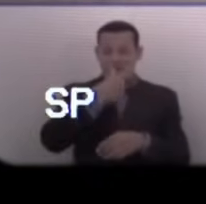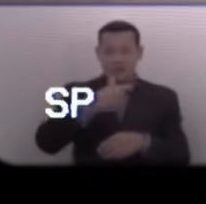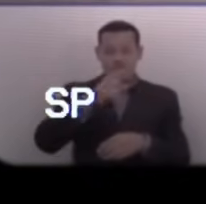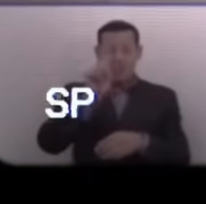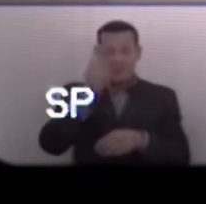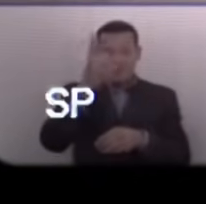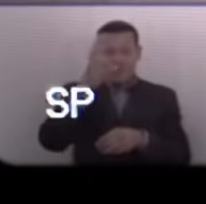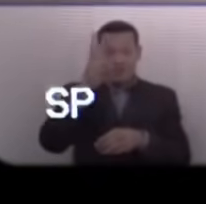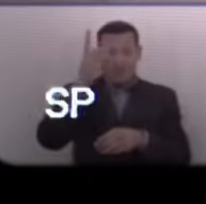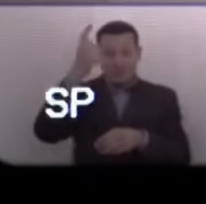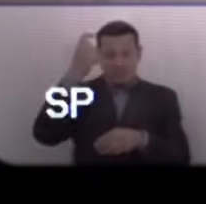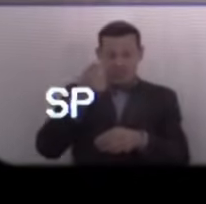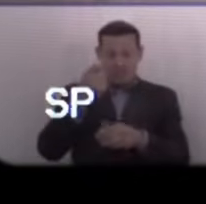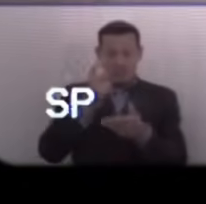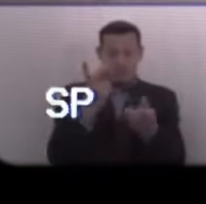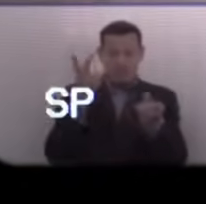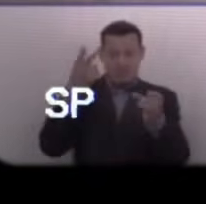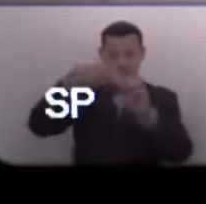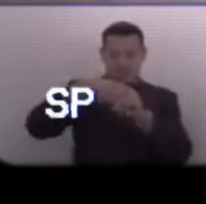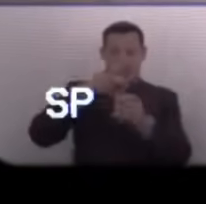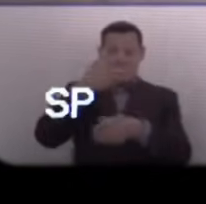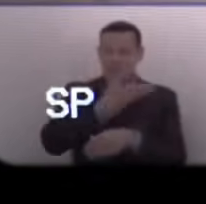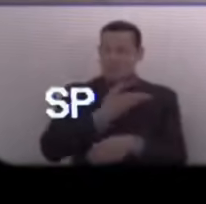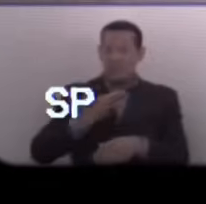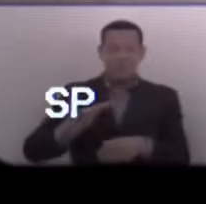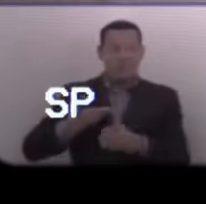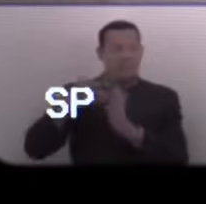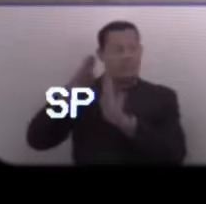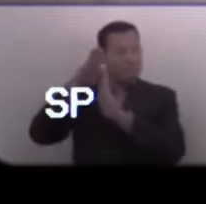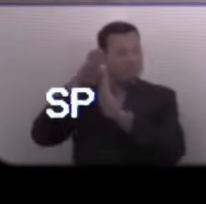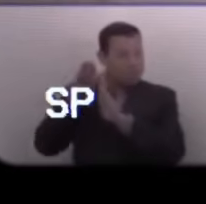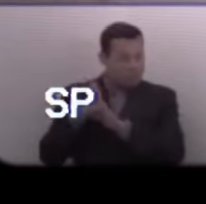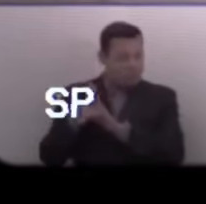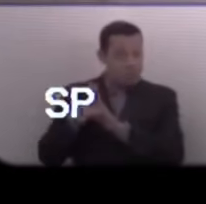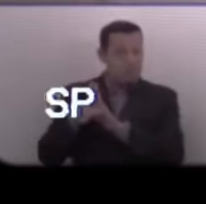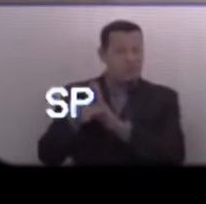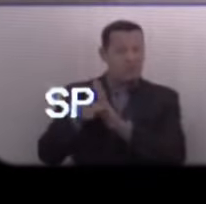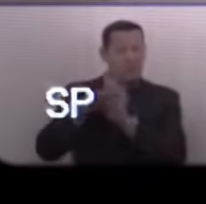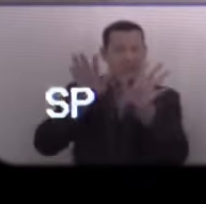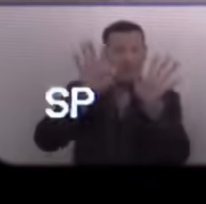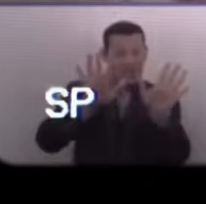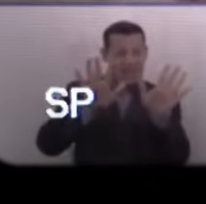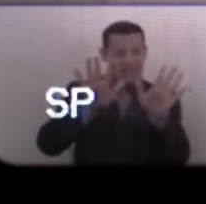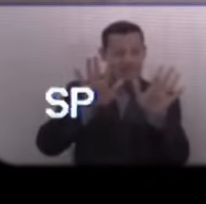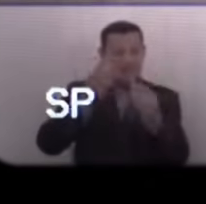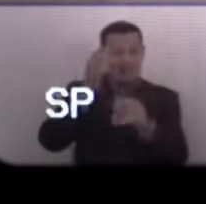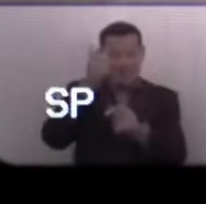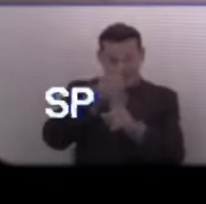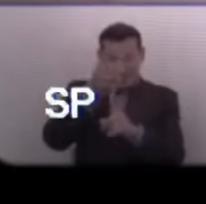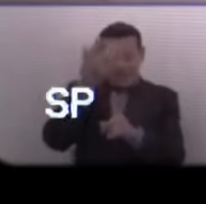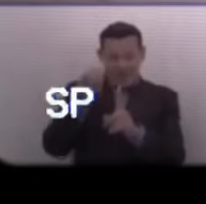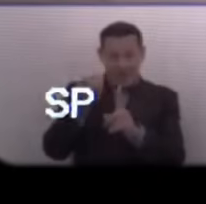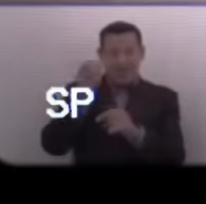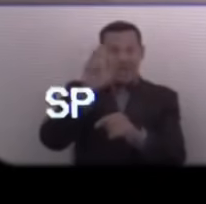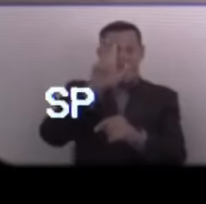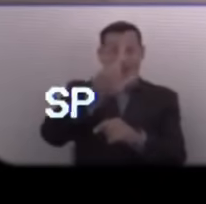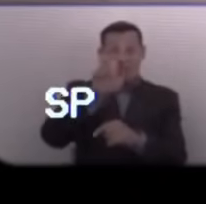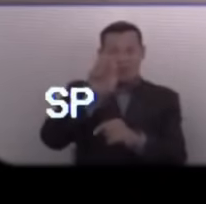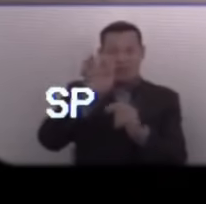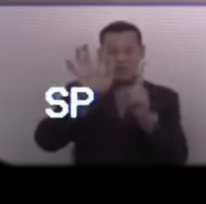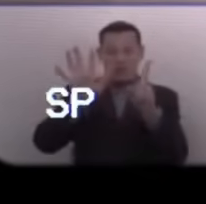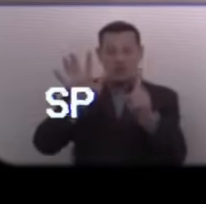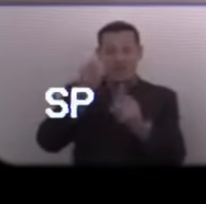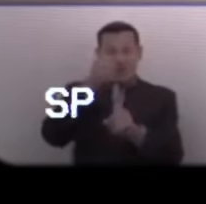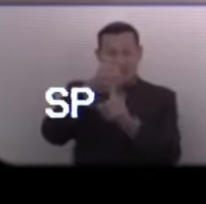primeros 6 meses de la gestión del presidente Bukele, el índice de homicidio bajó drásticamente de 10 diarios a 3.6